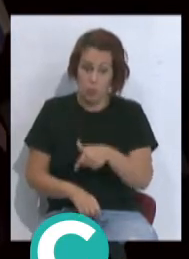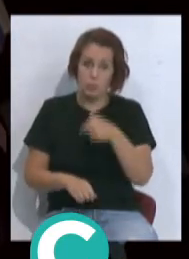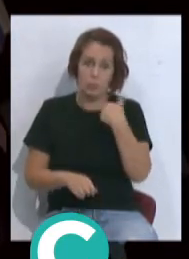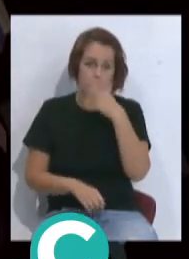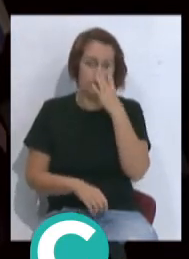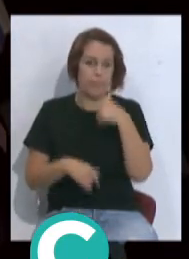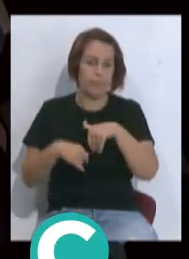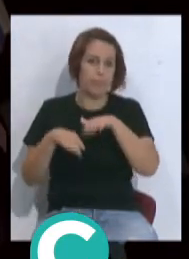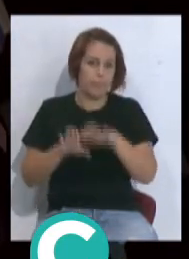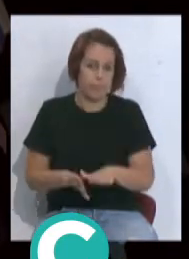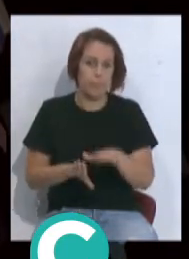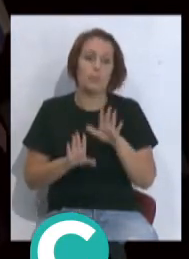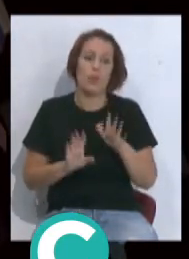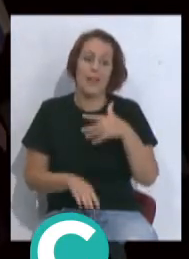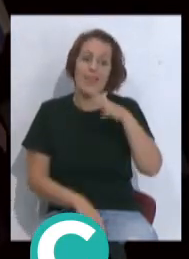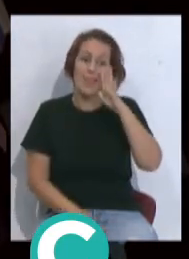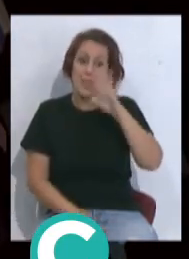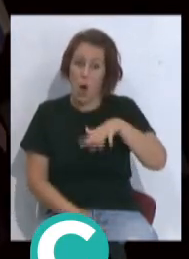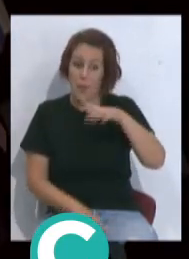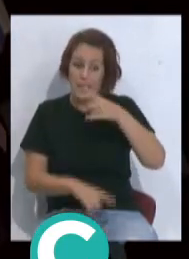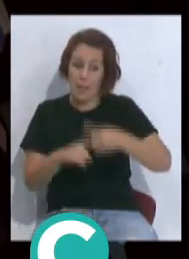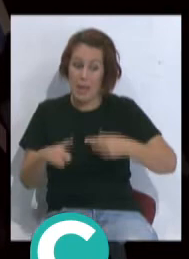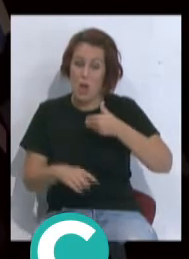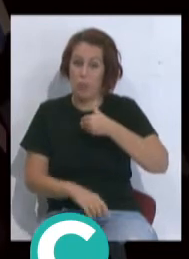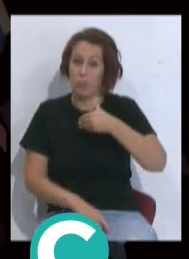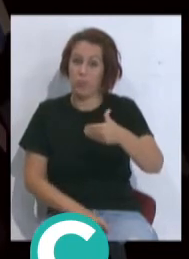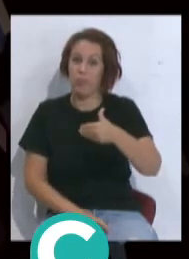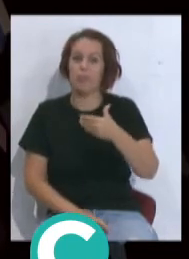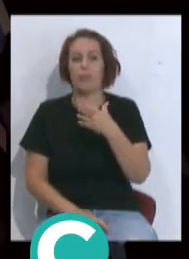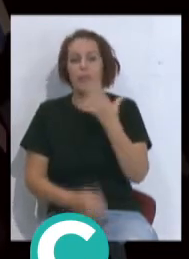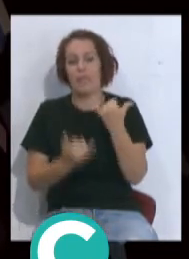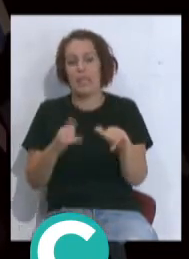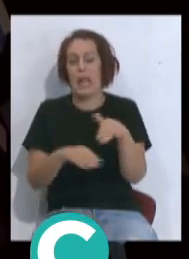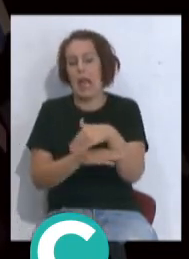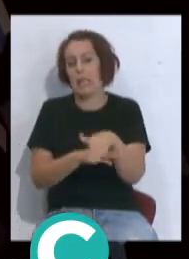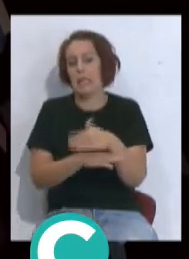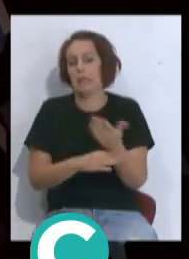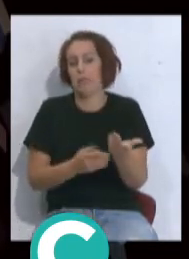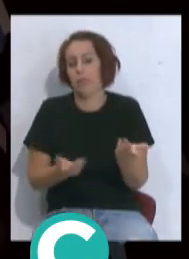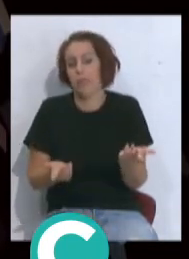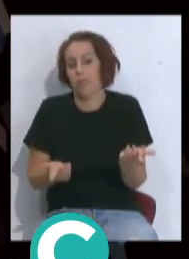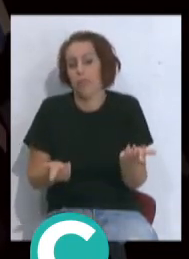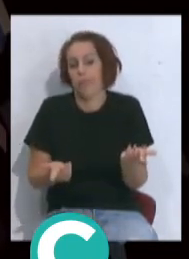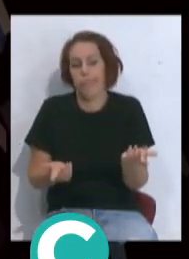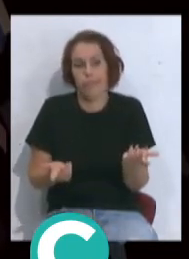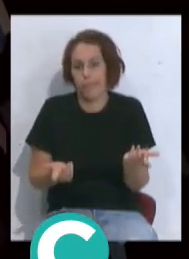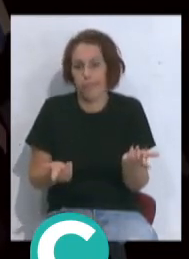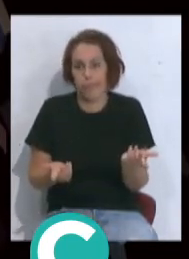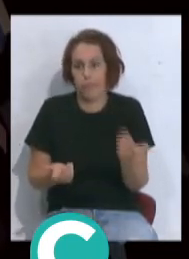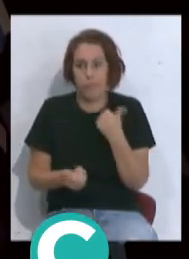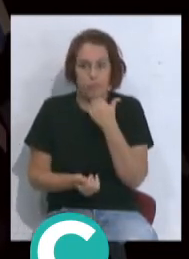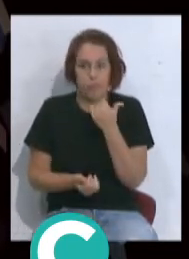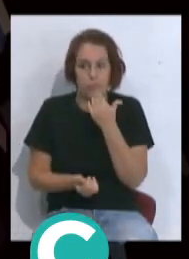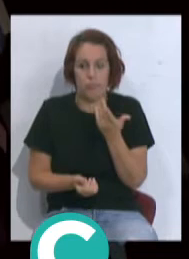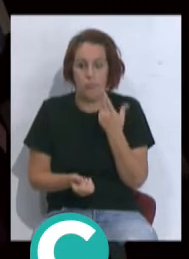carnaval. Entonces, a 5 meses y medio vista de que se celebren las fiestas en la calle, era pues algo